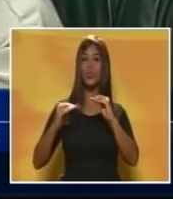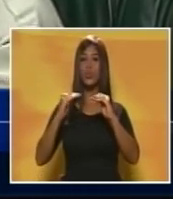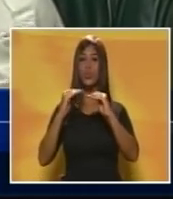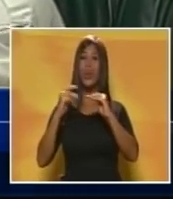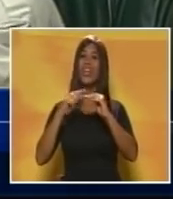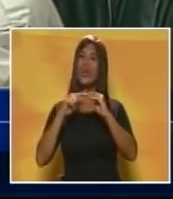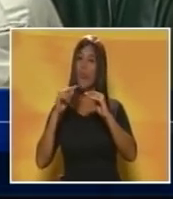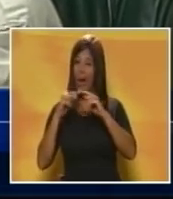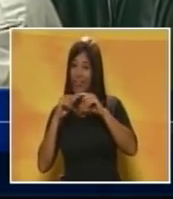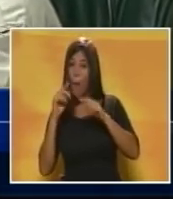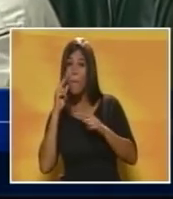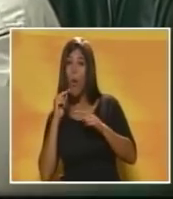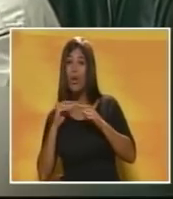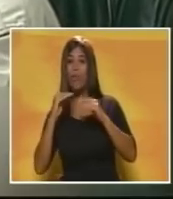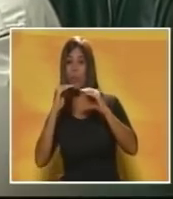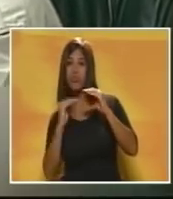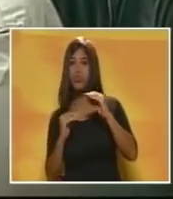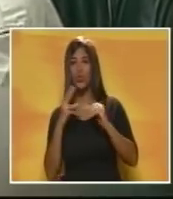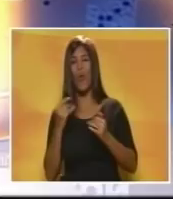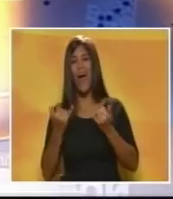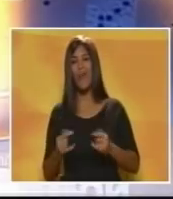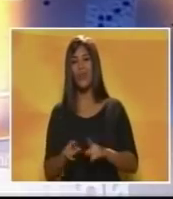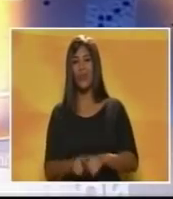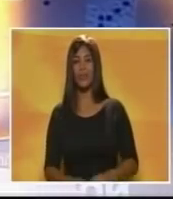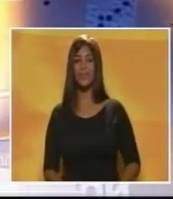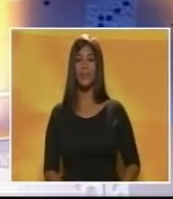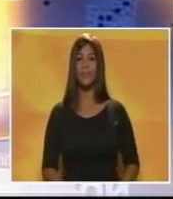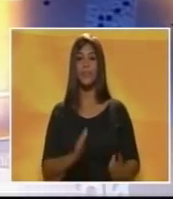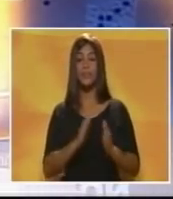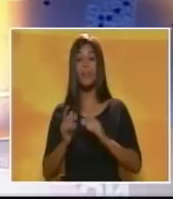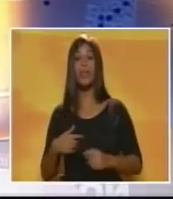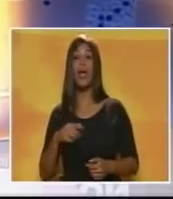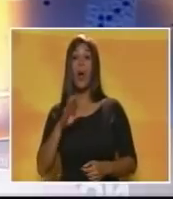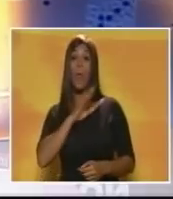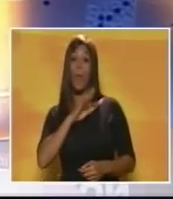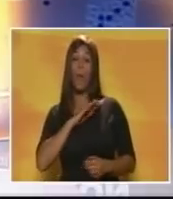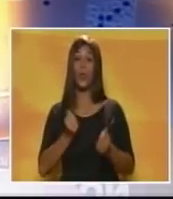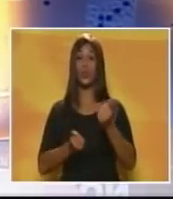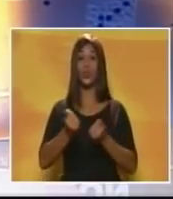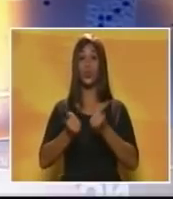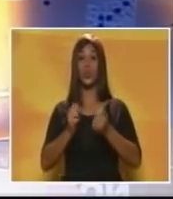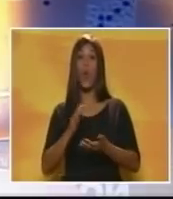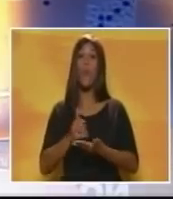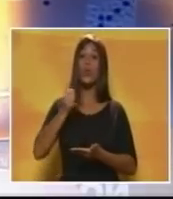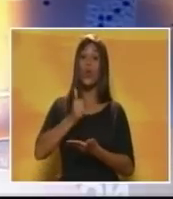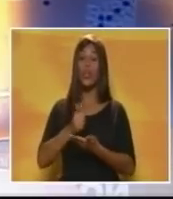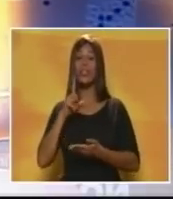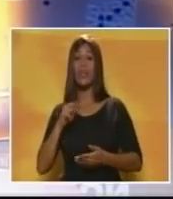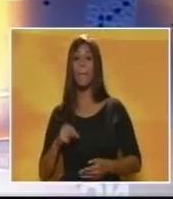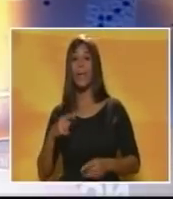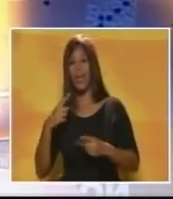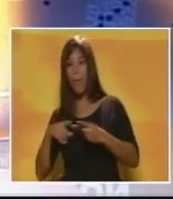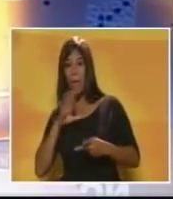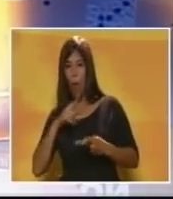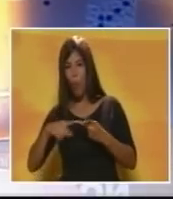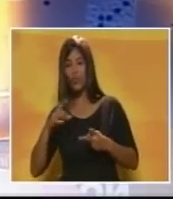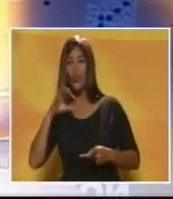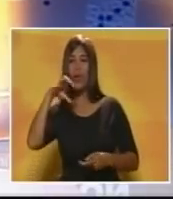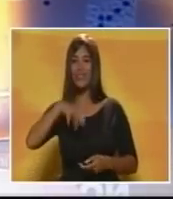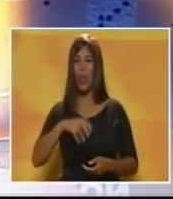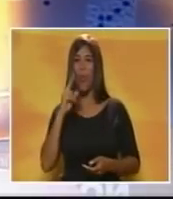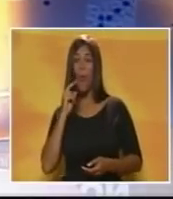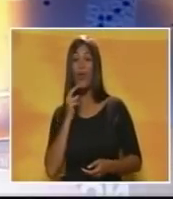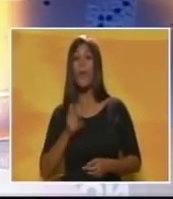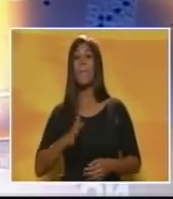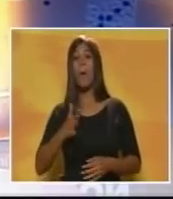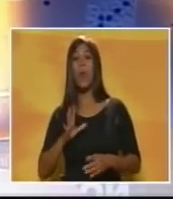deteriorar como ha ocurrido en estos momentos. Y transportistas de Puerto Ordaz y San Félix en el estado Bolívar aseguraron que casi